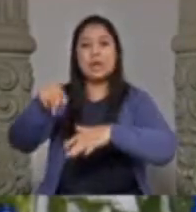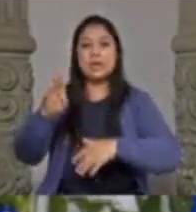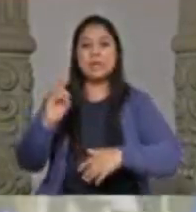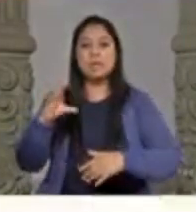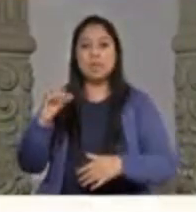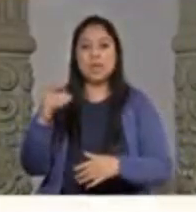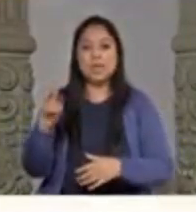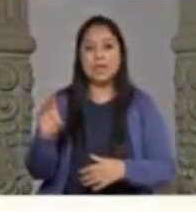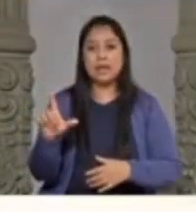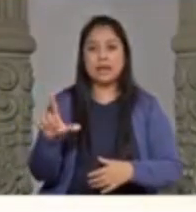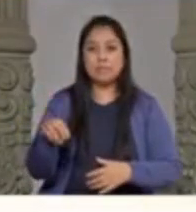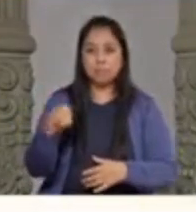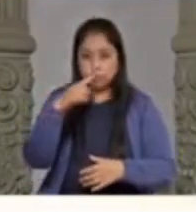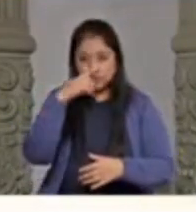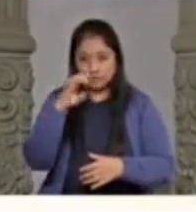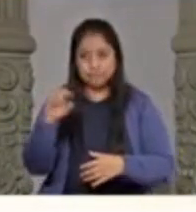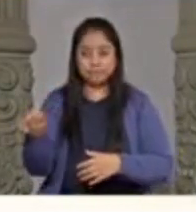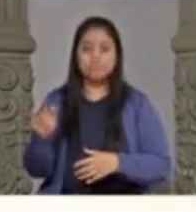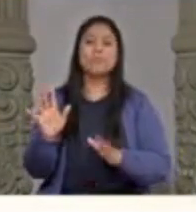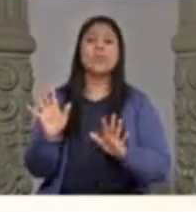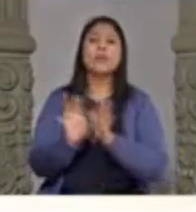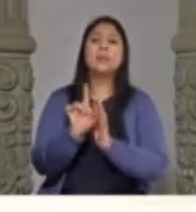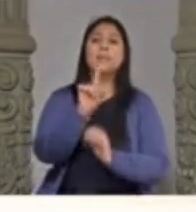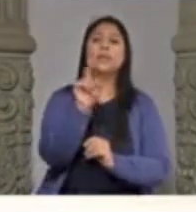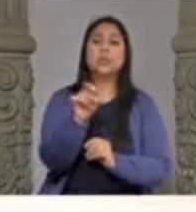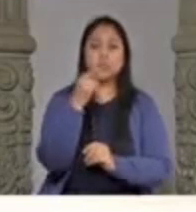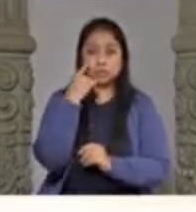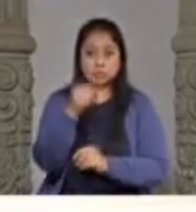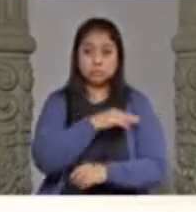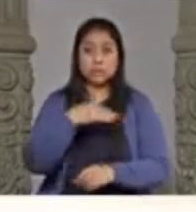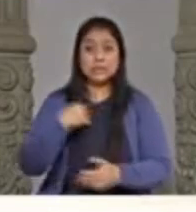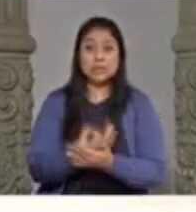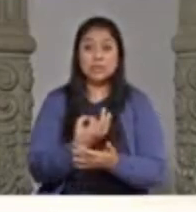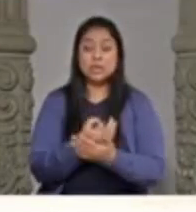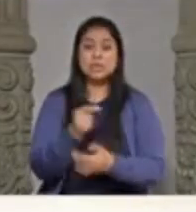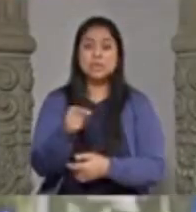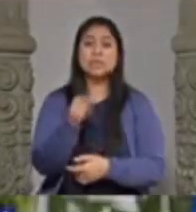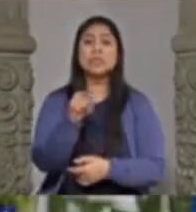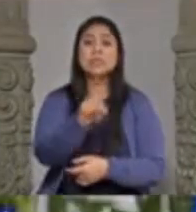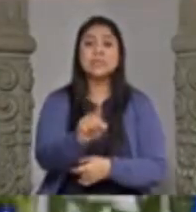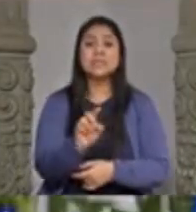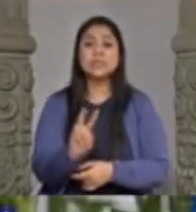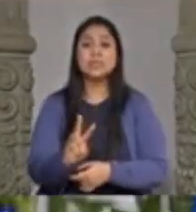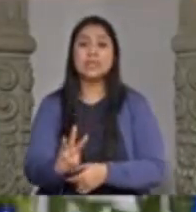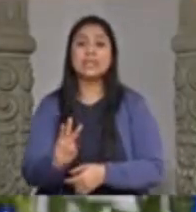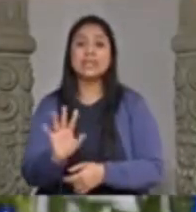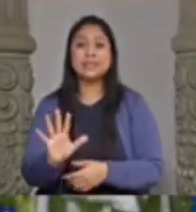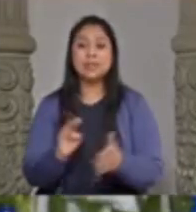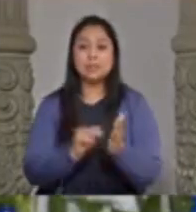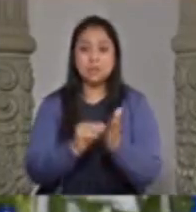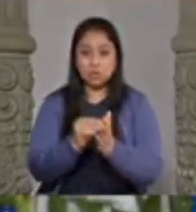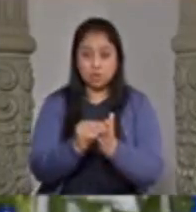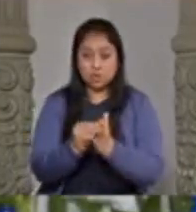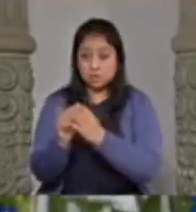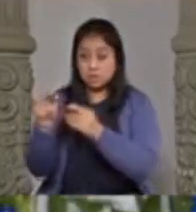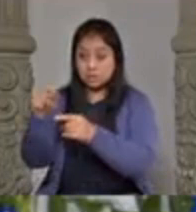Monte. Si ustedes preguntan ahorita al Ministerio de Finanzas, de esos 135 millones de espacios presupuestarios,